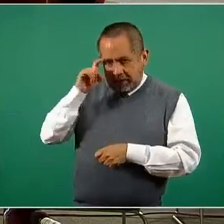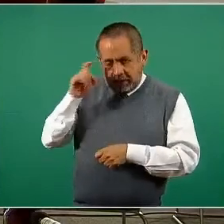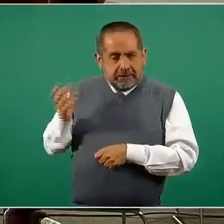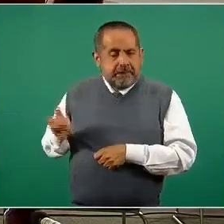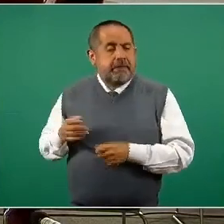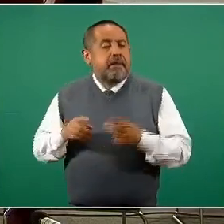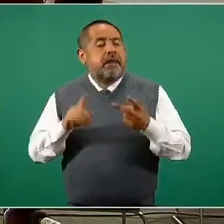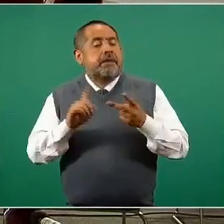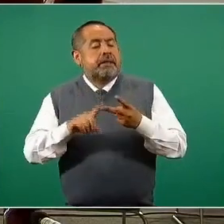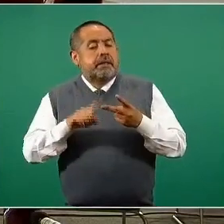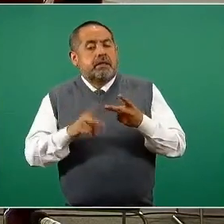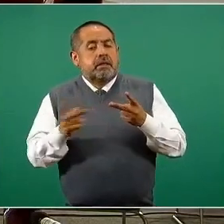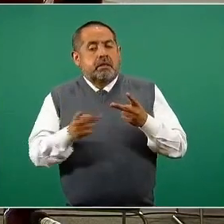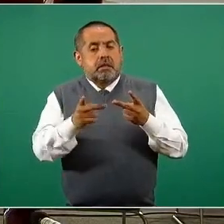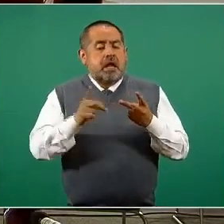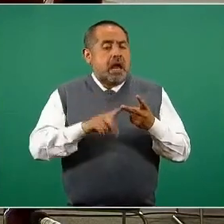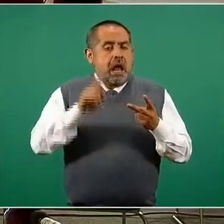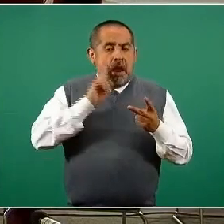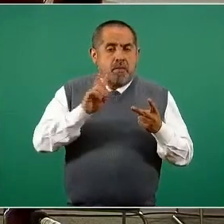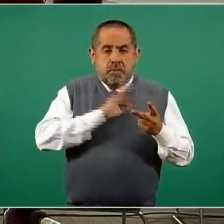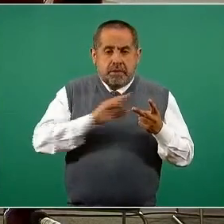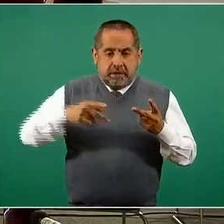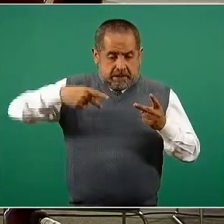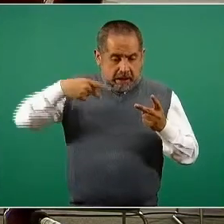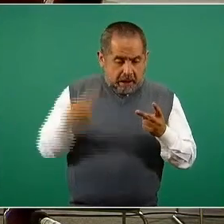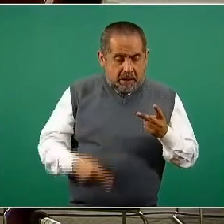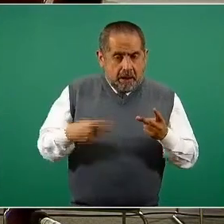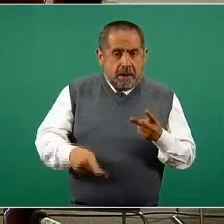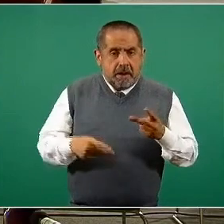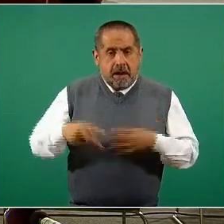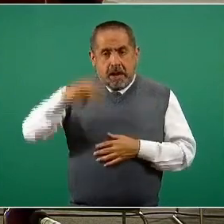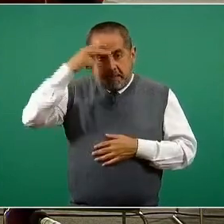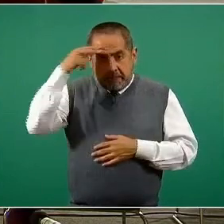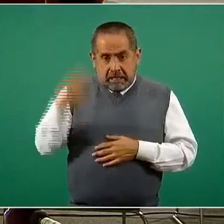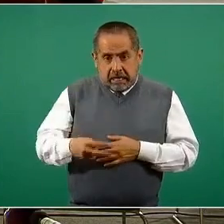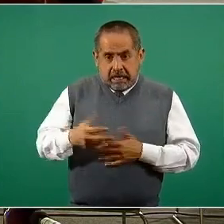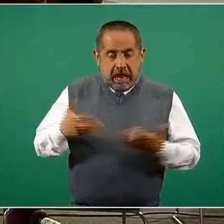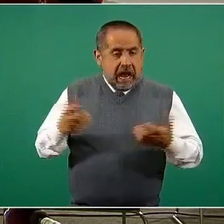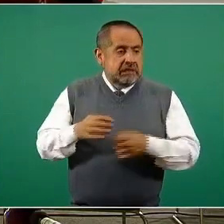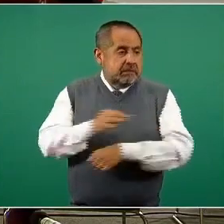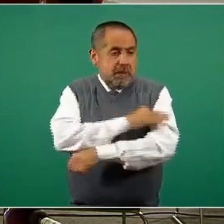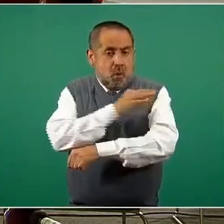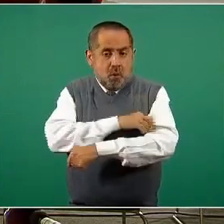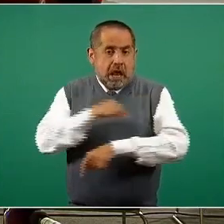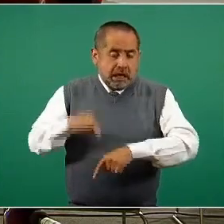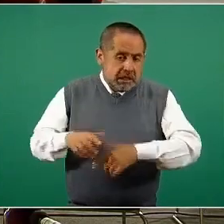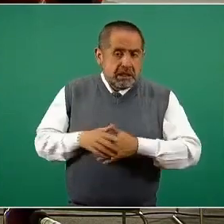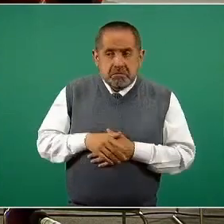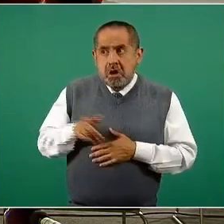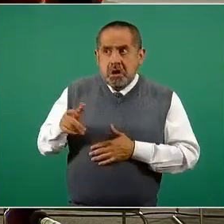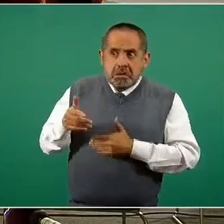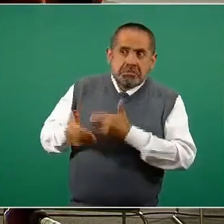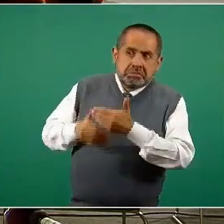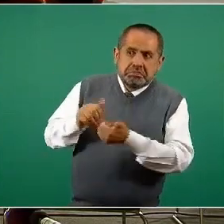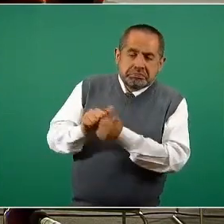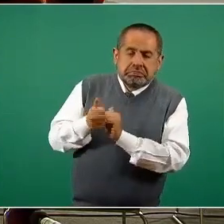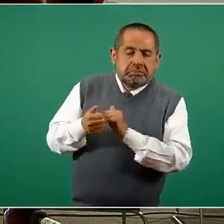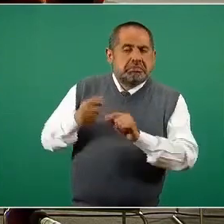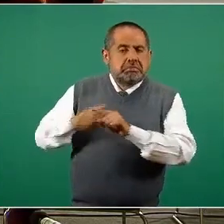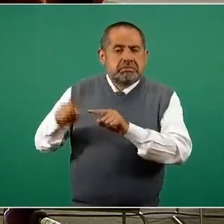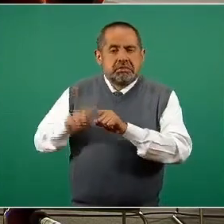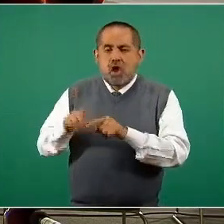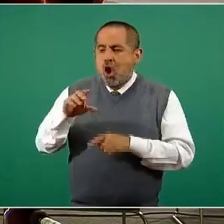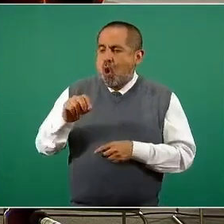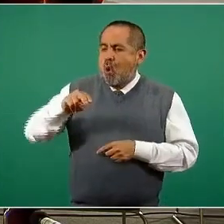en relación a la posibilidad de poder tener una vacuna mexicana, ¿no? Se ha estado dando un desarrollo importante en